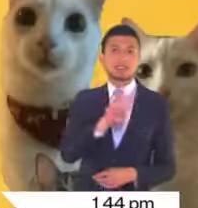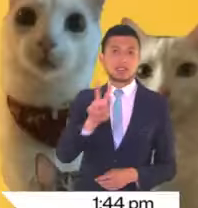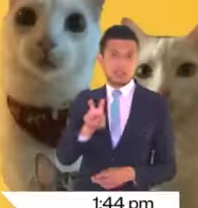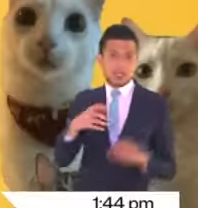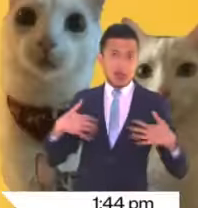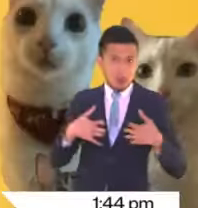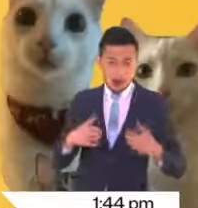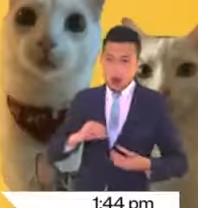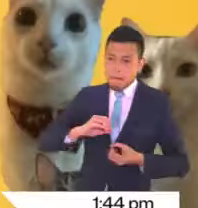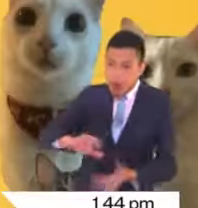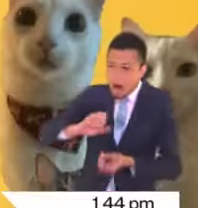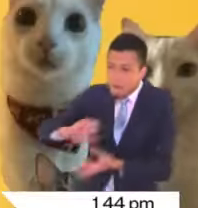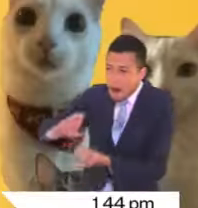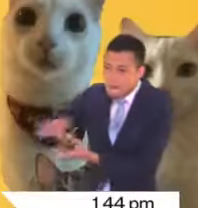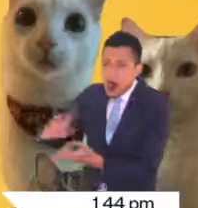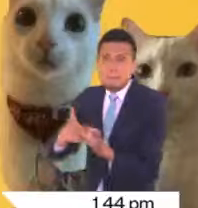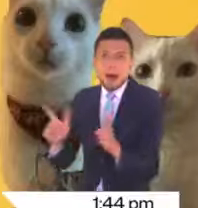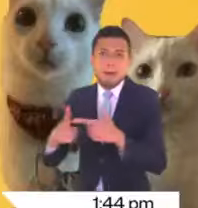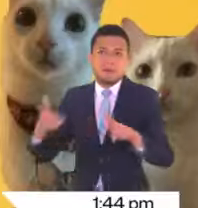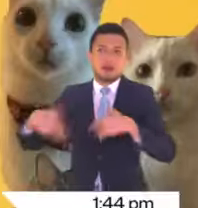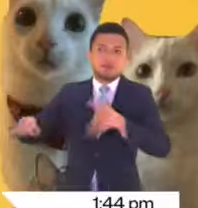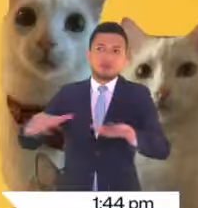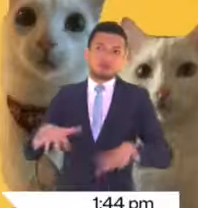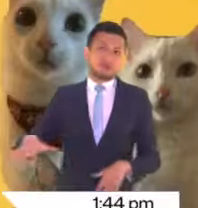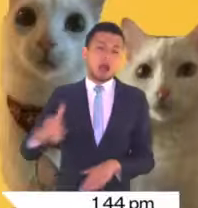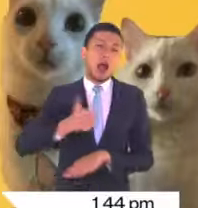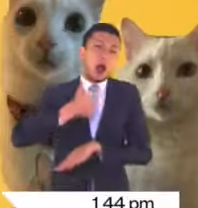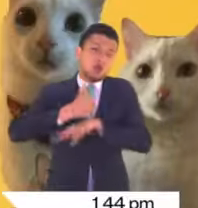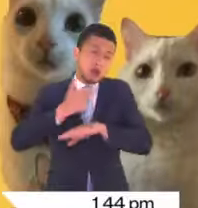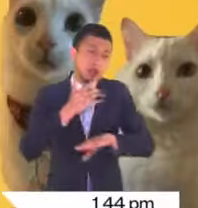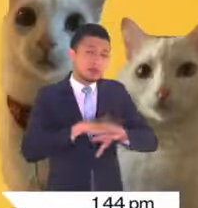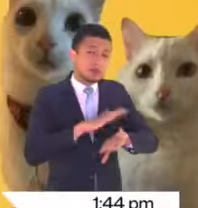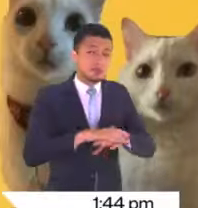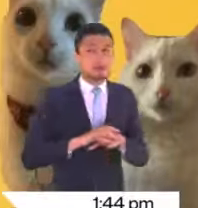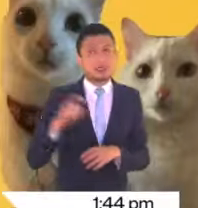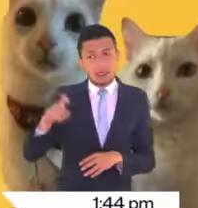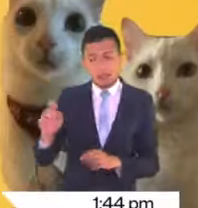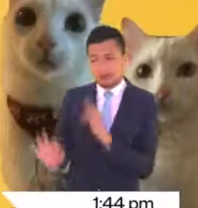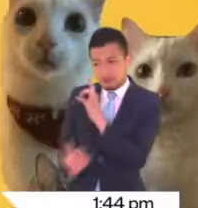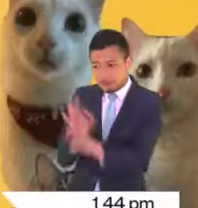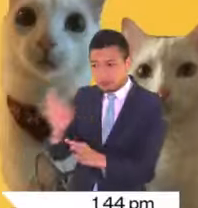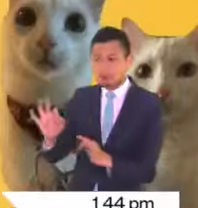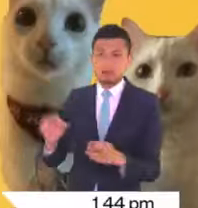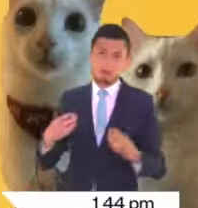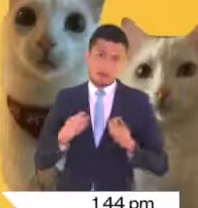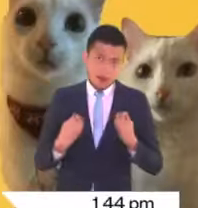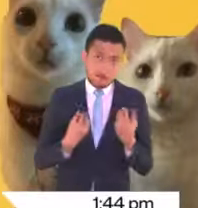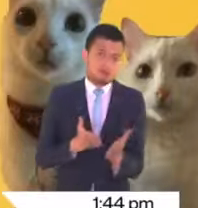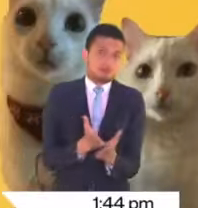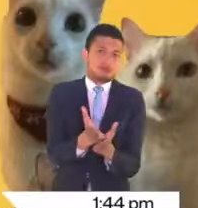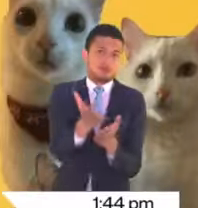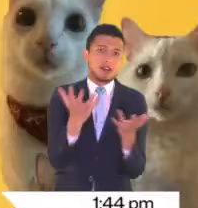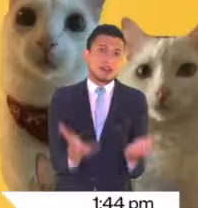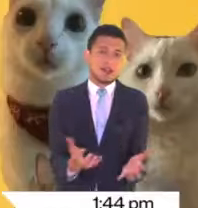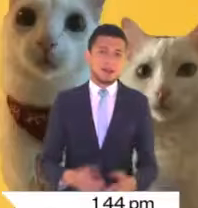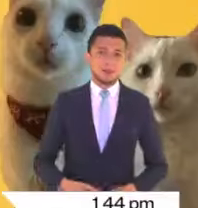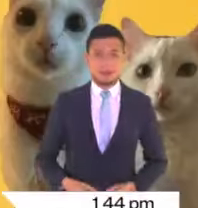hogar. Autoridades piden a las comunidades preservarlos para garantizar su supervivencia.